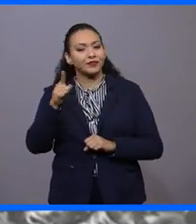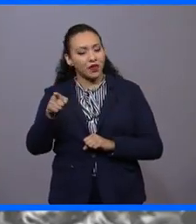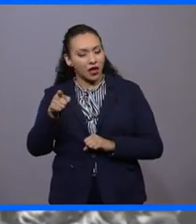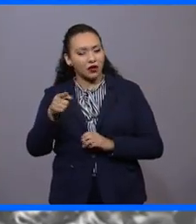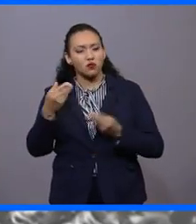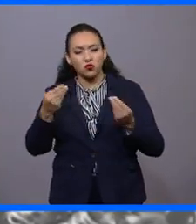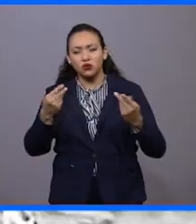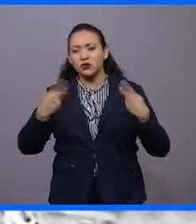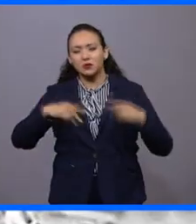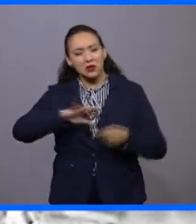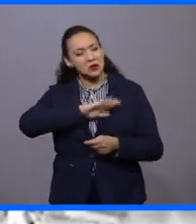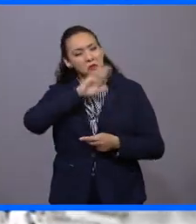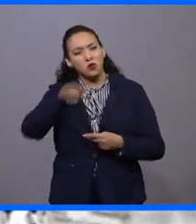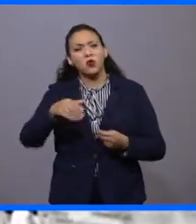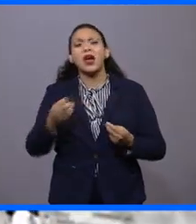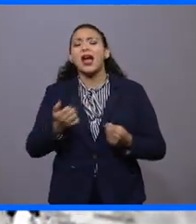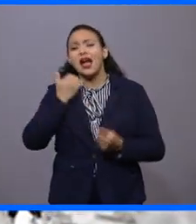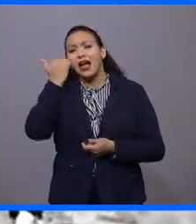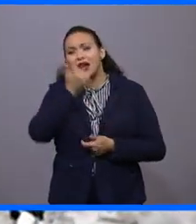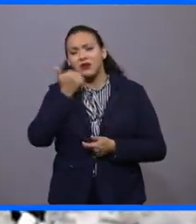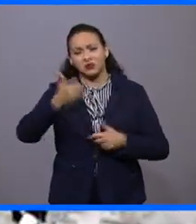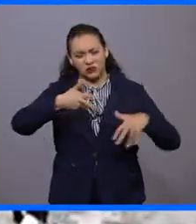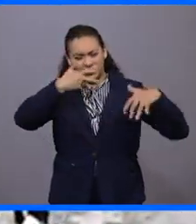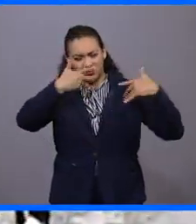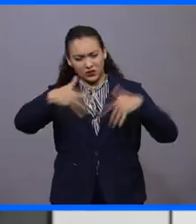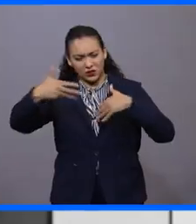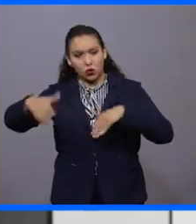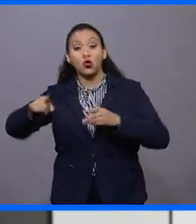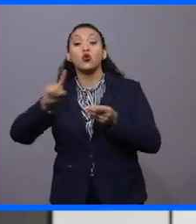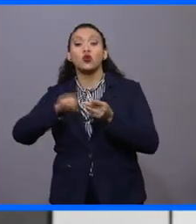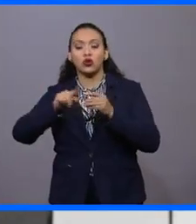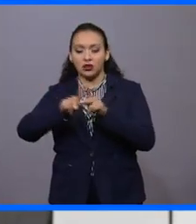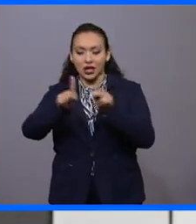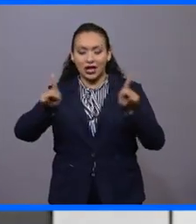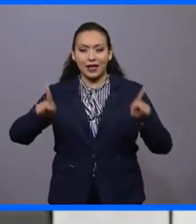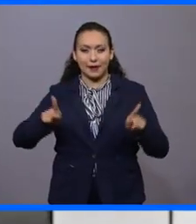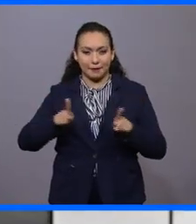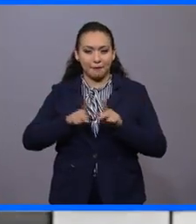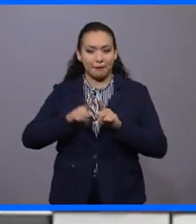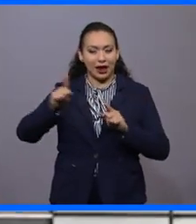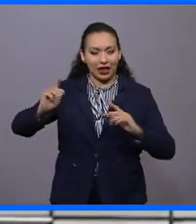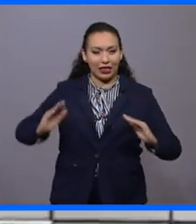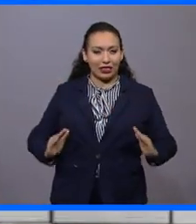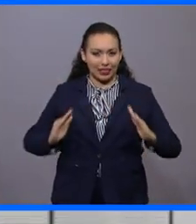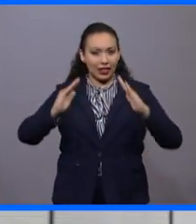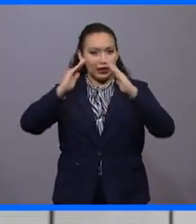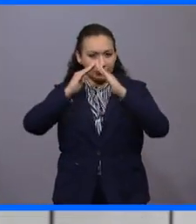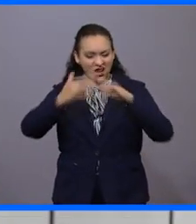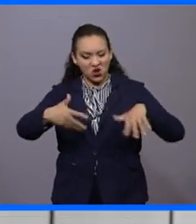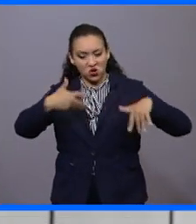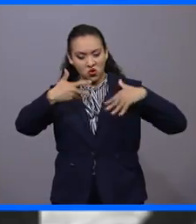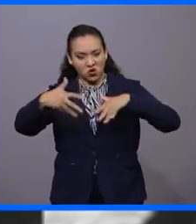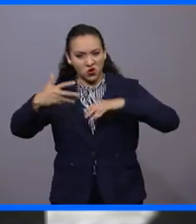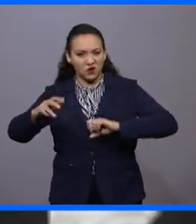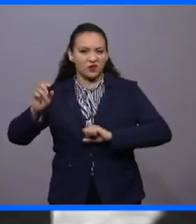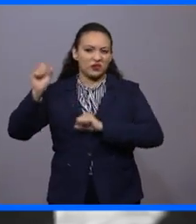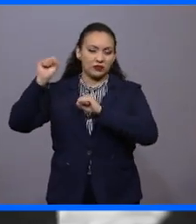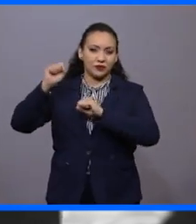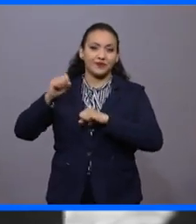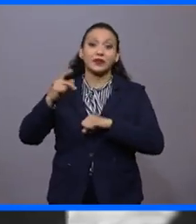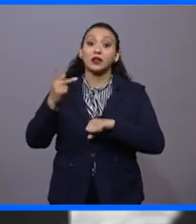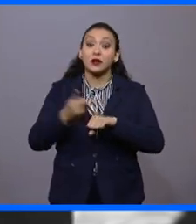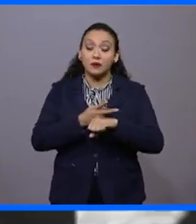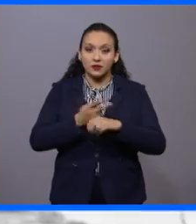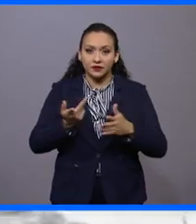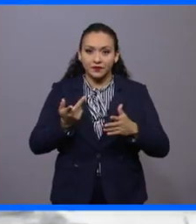vida decenas de estudiantes que se manifestaban en la Plaza de las Tres Culturas. Al resolver un amparo en revisión, determinó que fue